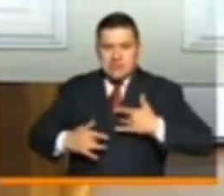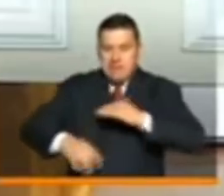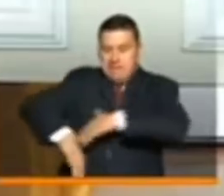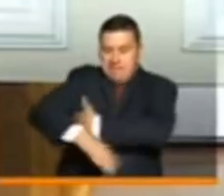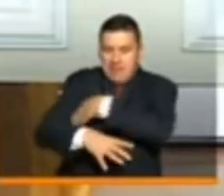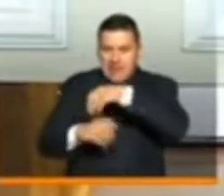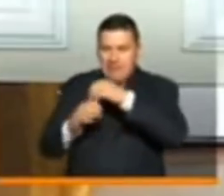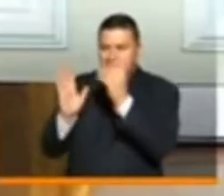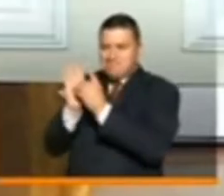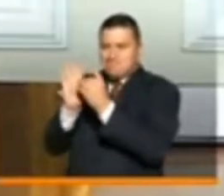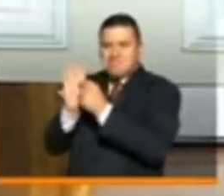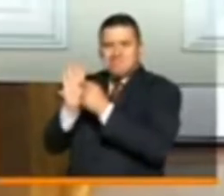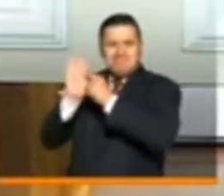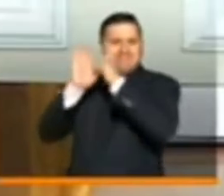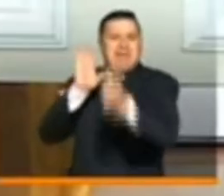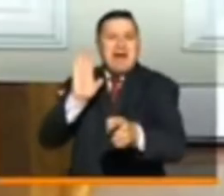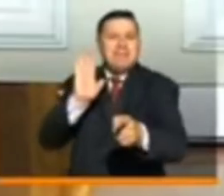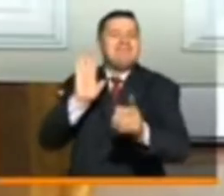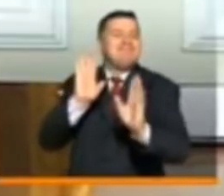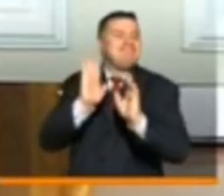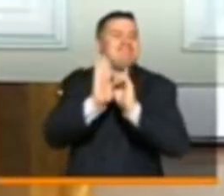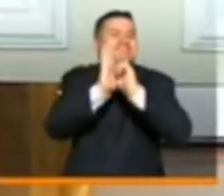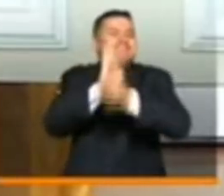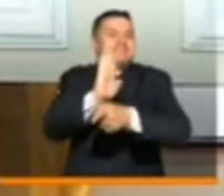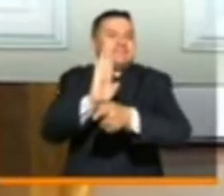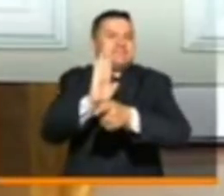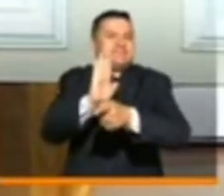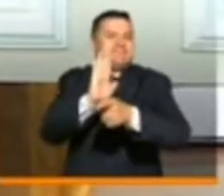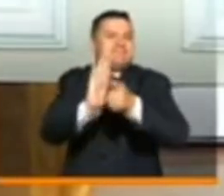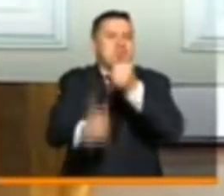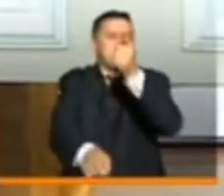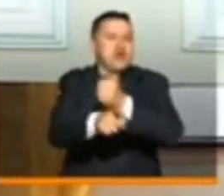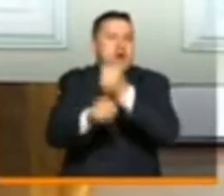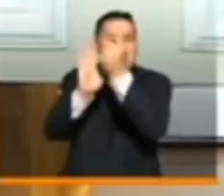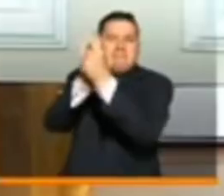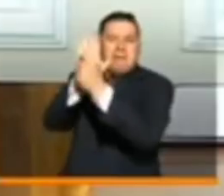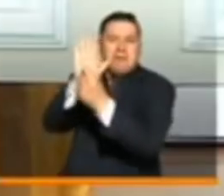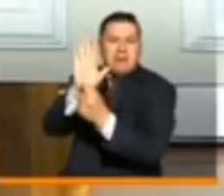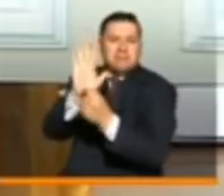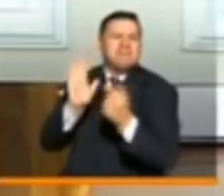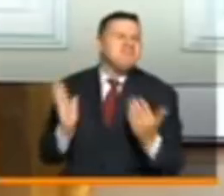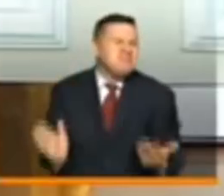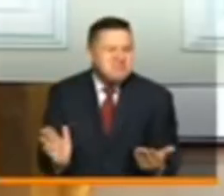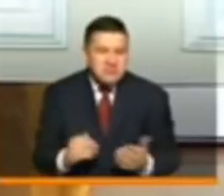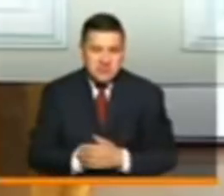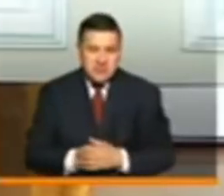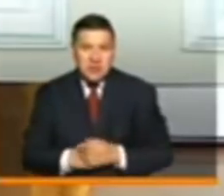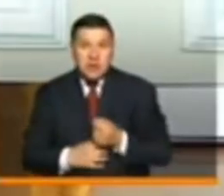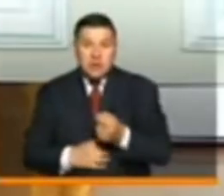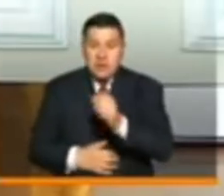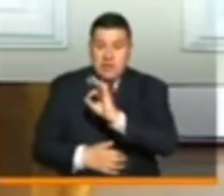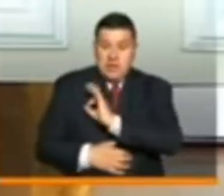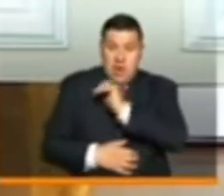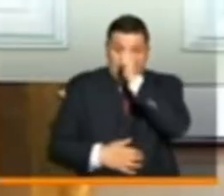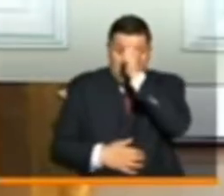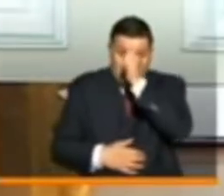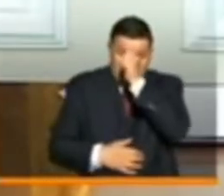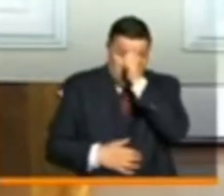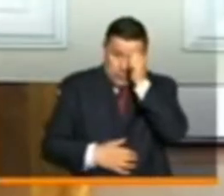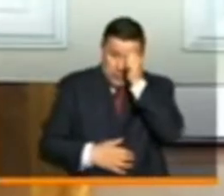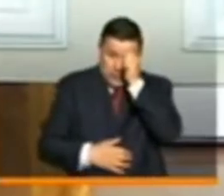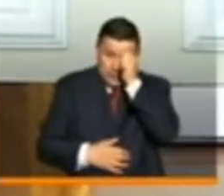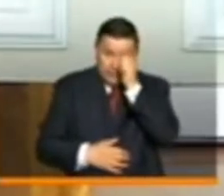ministerio del interior donde se hacen las siguientes precisiones para los fines de semana